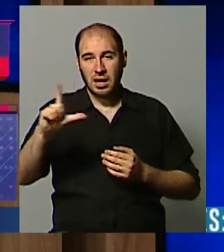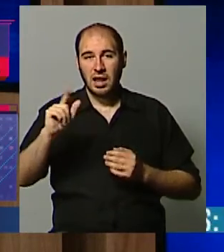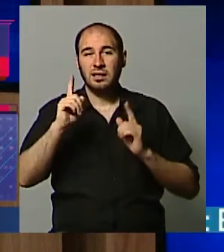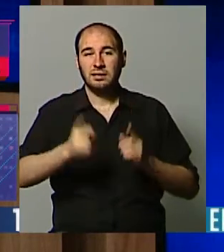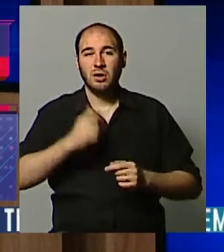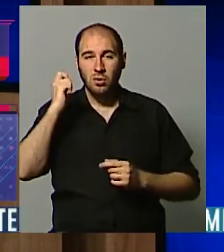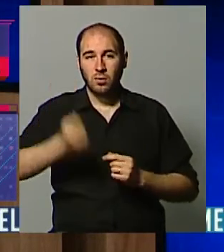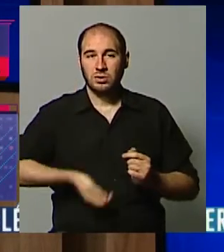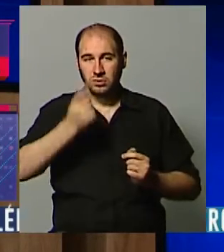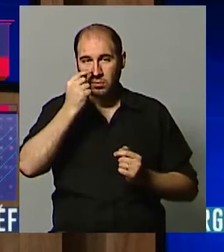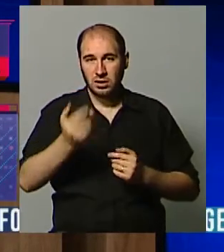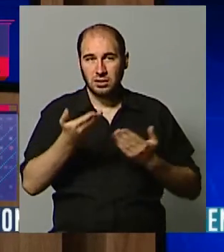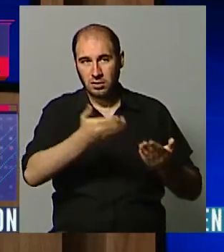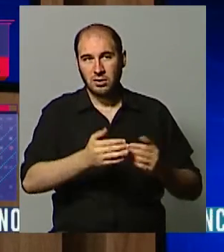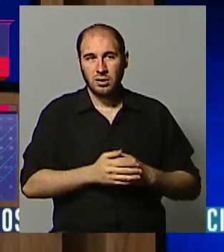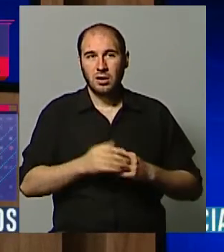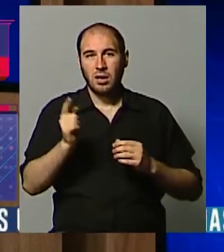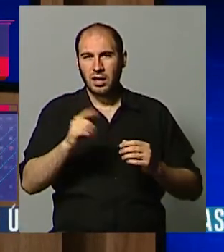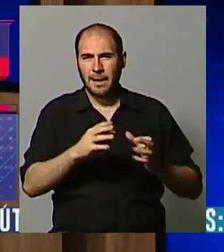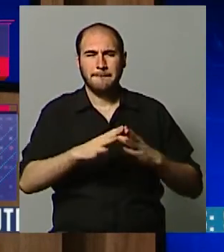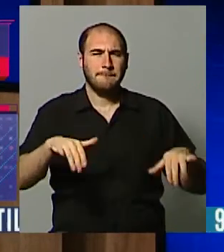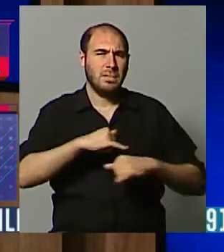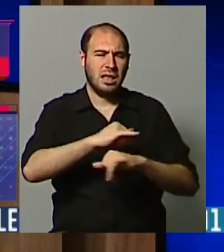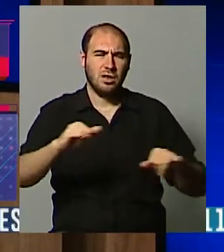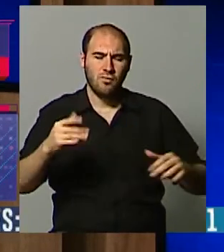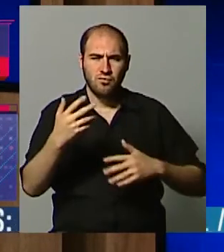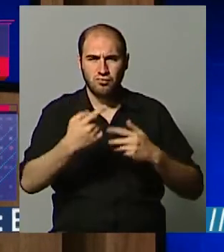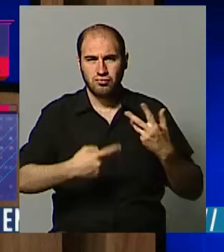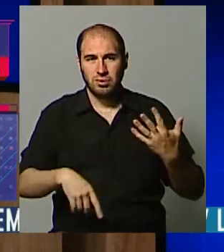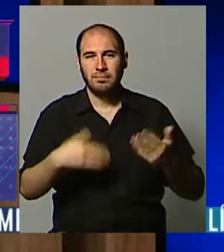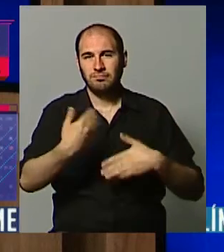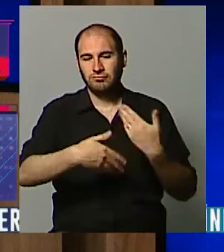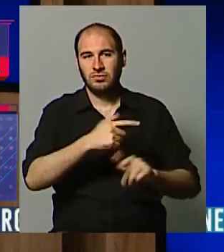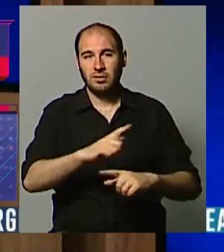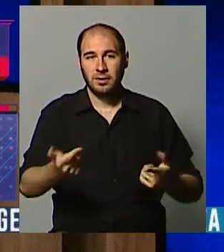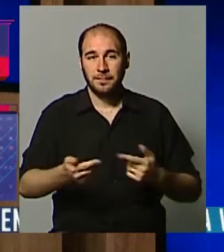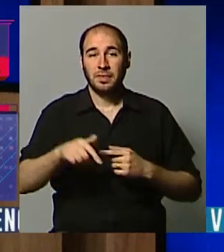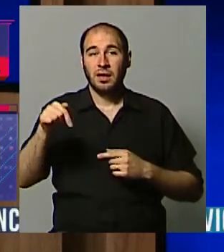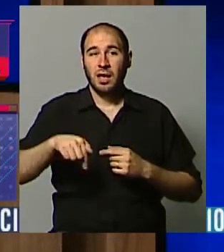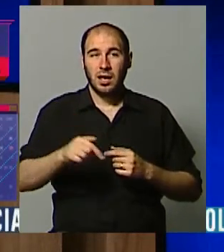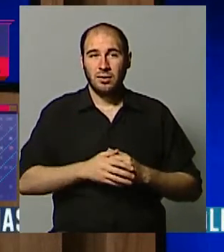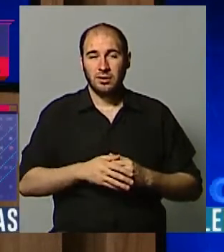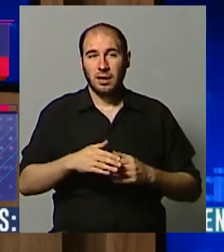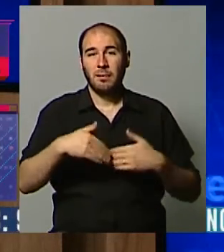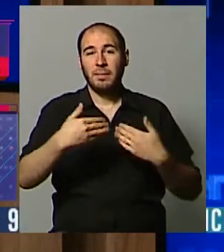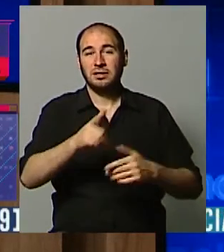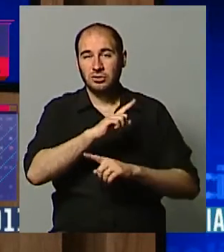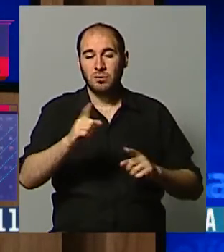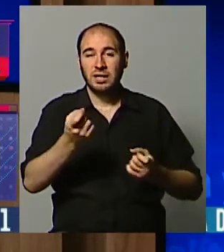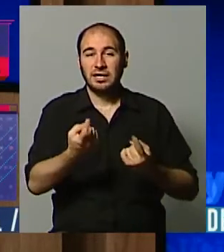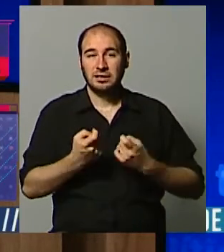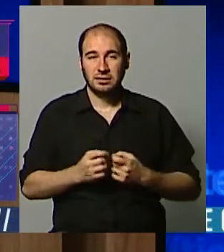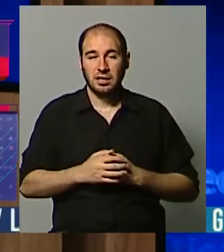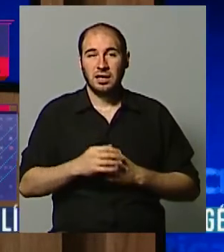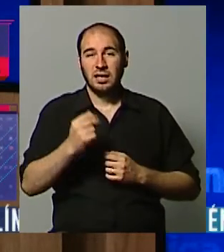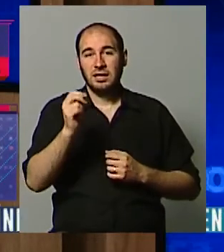fue a un juicio político, que fue muy mediático, de hecho, pero tampoco procedió. En este caso, tampoco procedería, dado que necesita